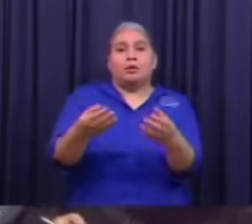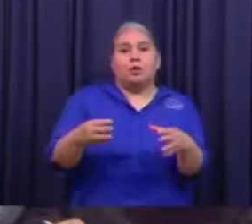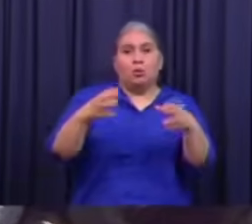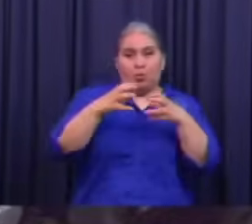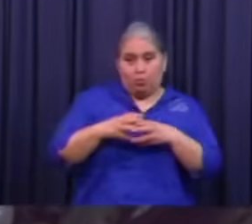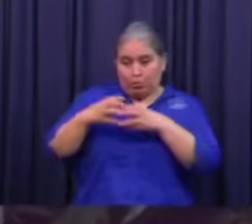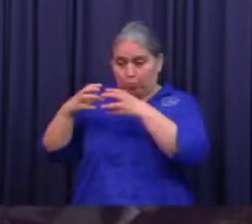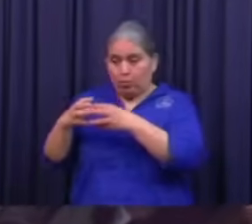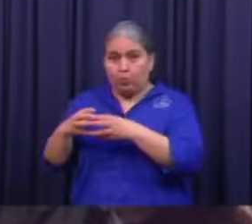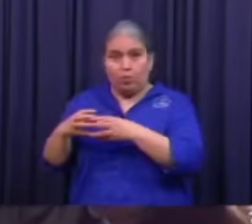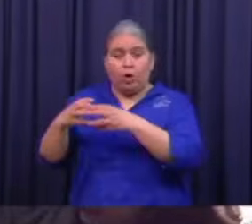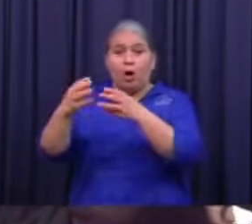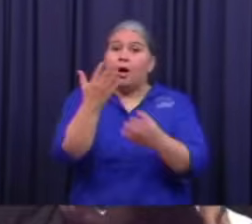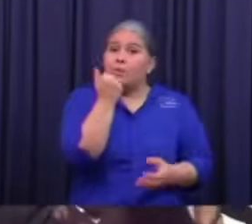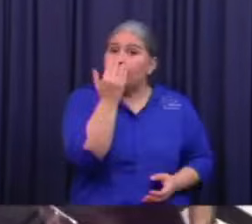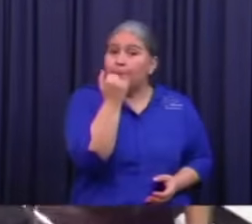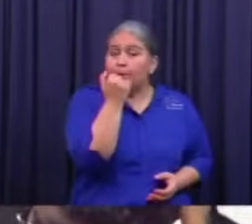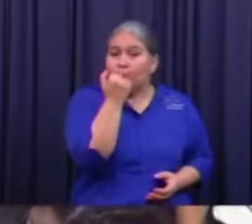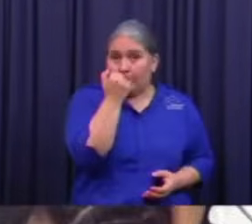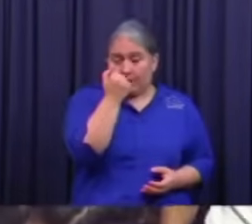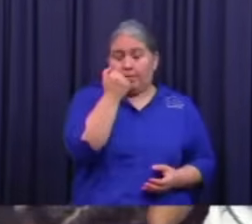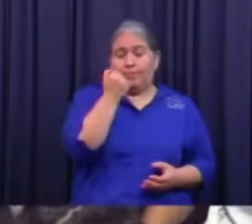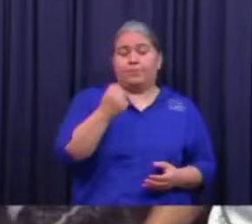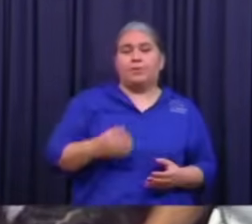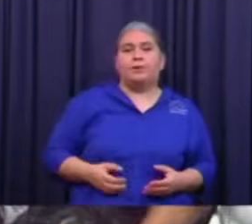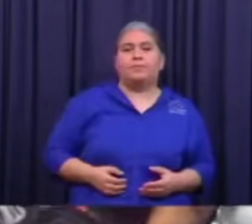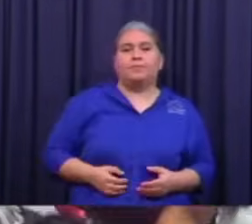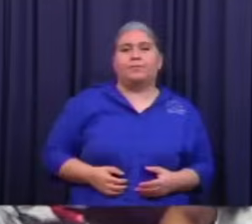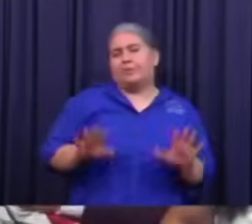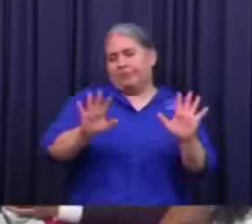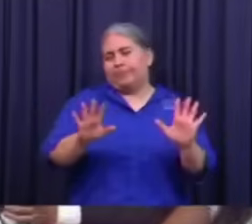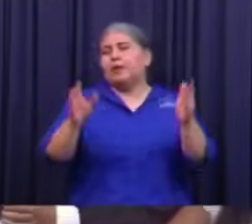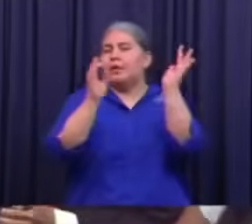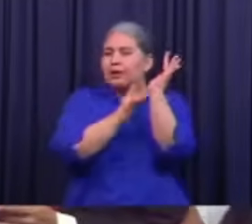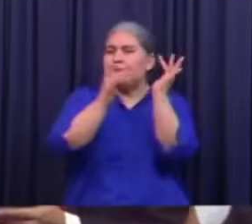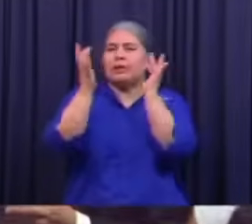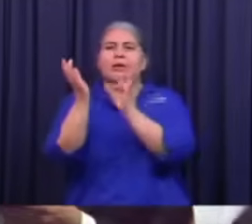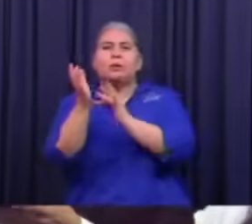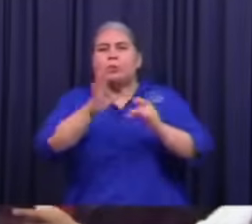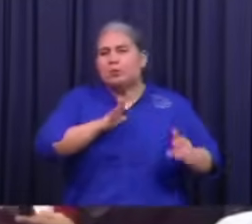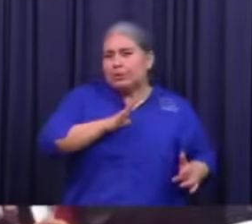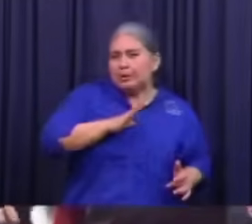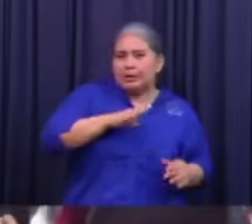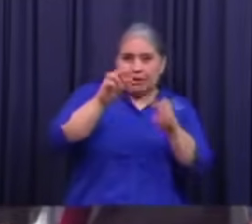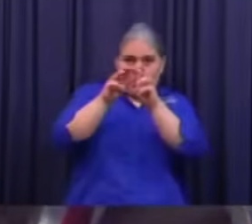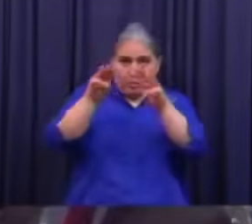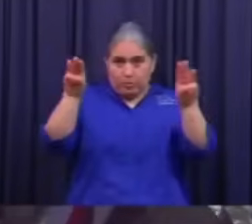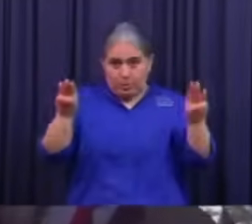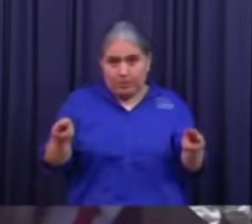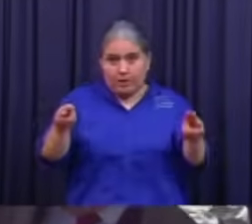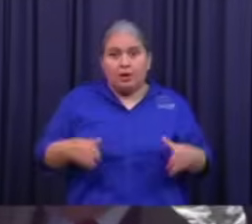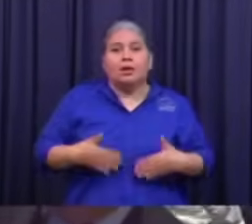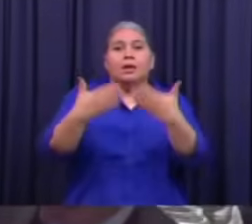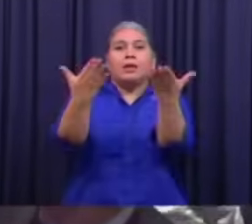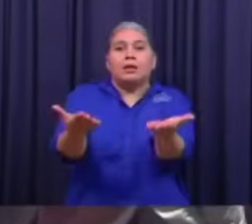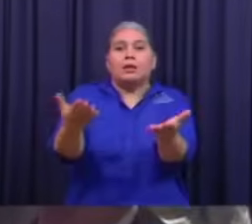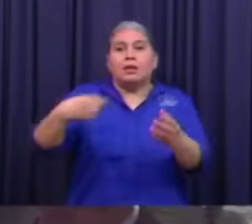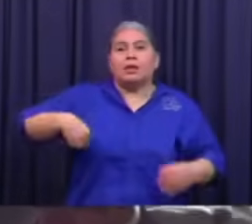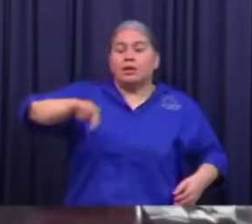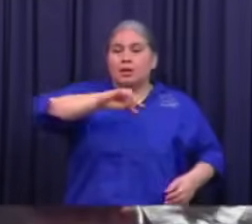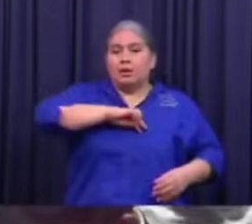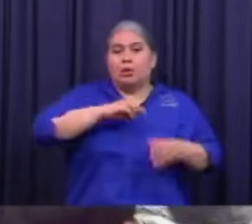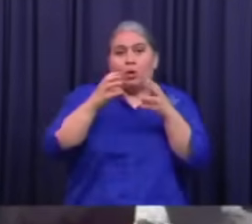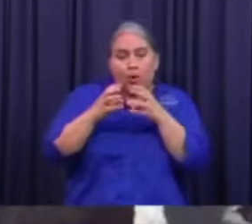mesa de su propia mesa es decir Jesús tiene una mesa Jesús tiene una mesa y nos da a nosotros